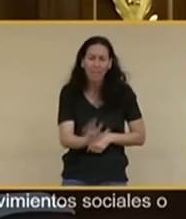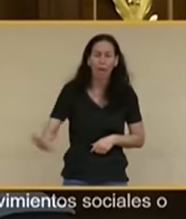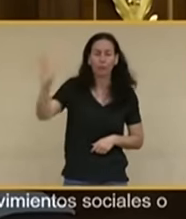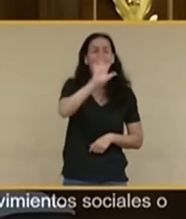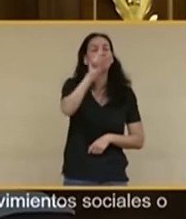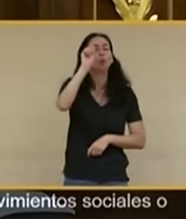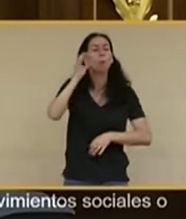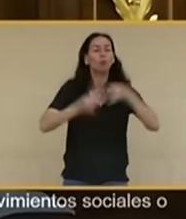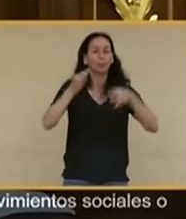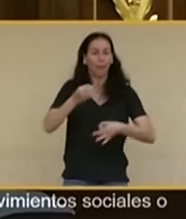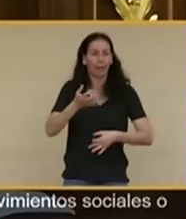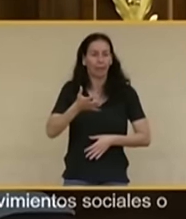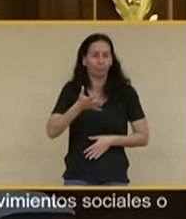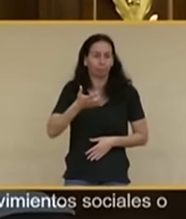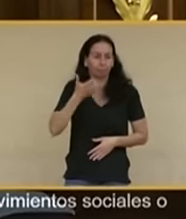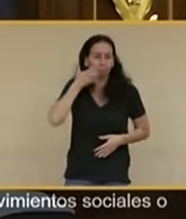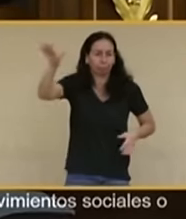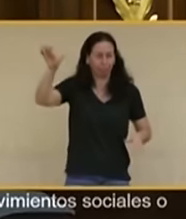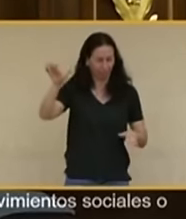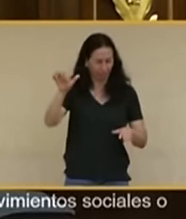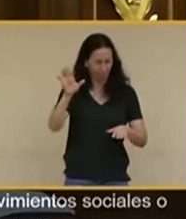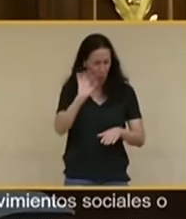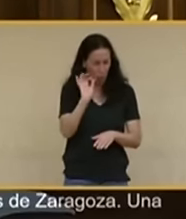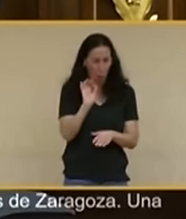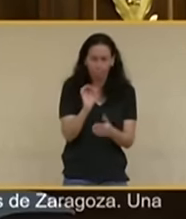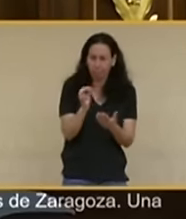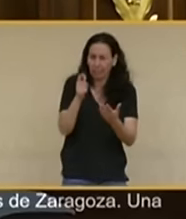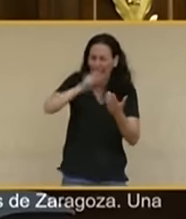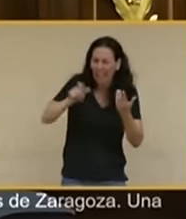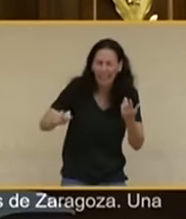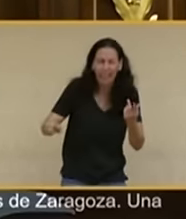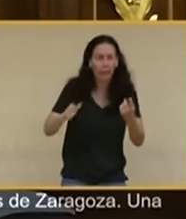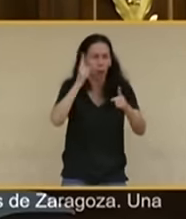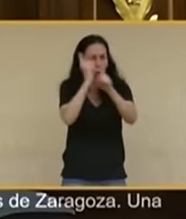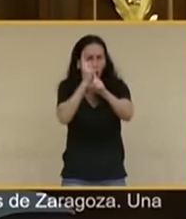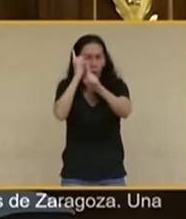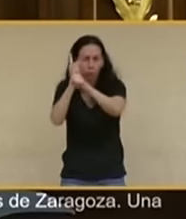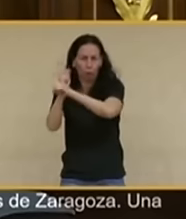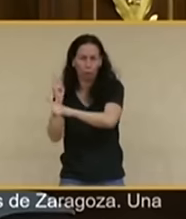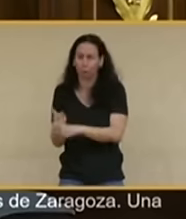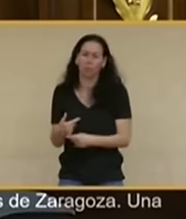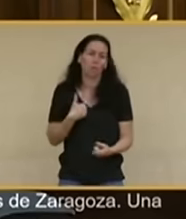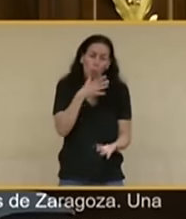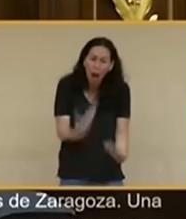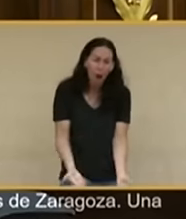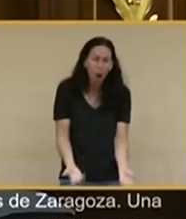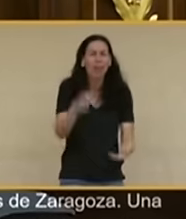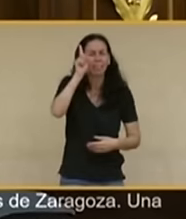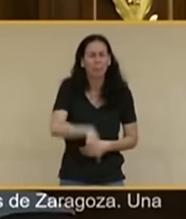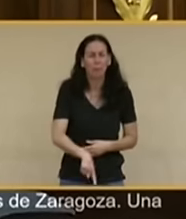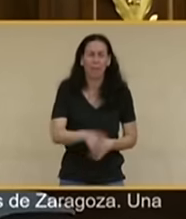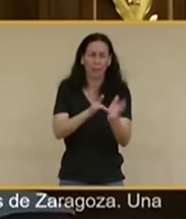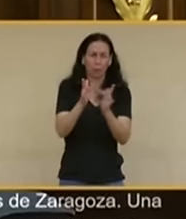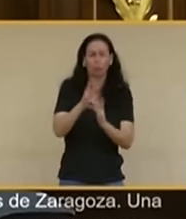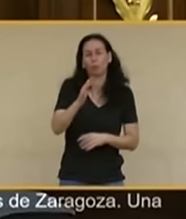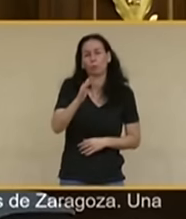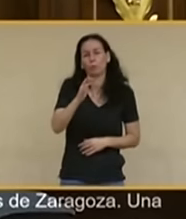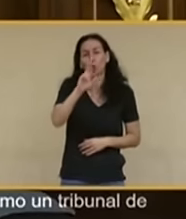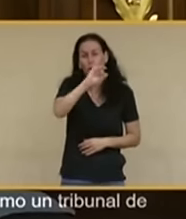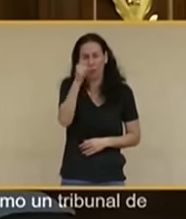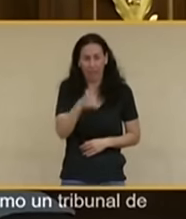excepción, persiguiendo a directores de medios críticos como hizo con Merche Ipurúa, con Marcelo Tamendi y como quieren hacer ahora contra Jesús Rodríguez, periodista de La